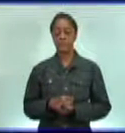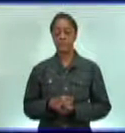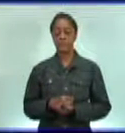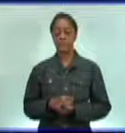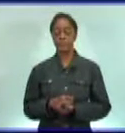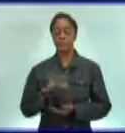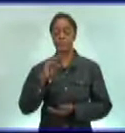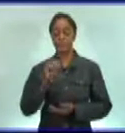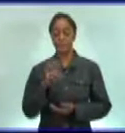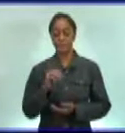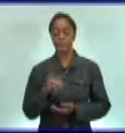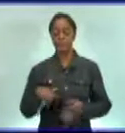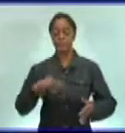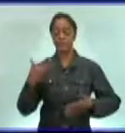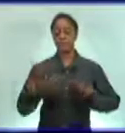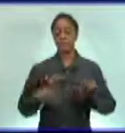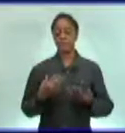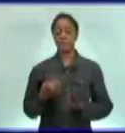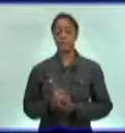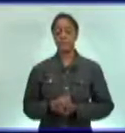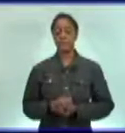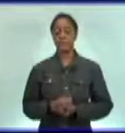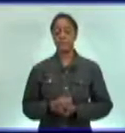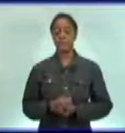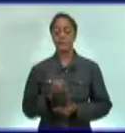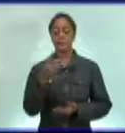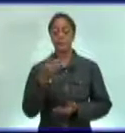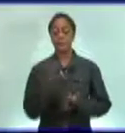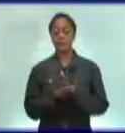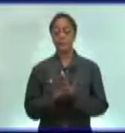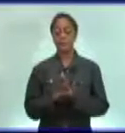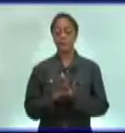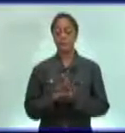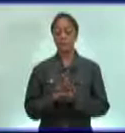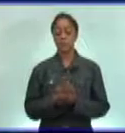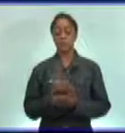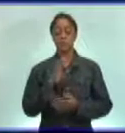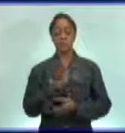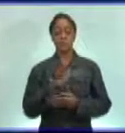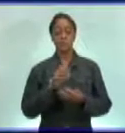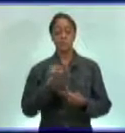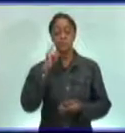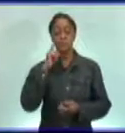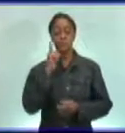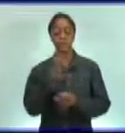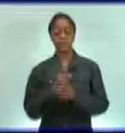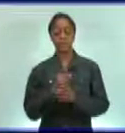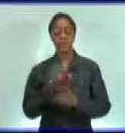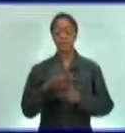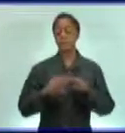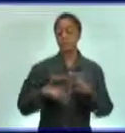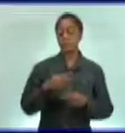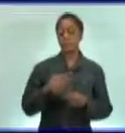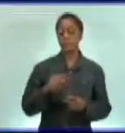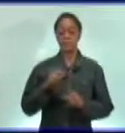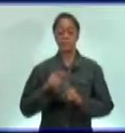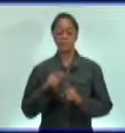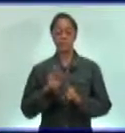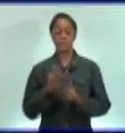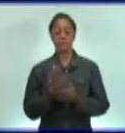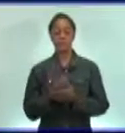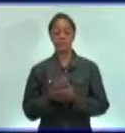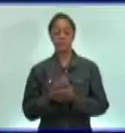Y dice la actividad. Un estudiante de veterinaria se encuentra realizando una tarea para el estudio